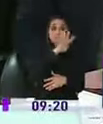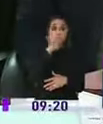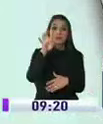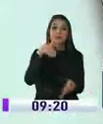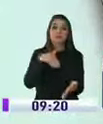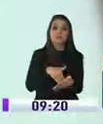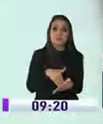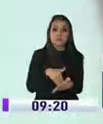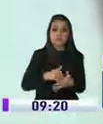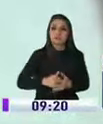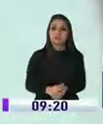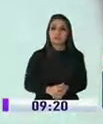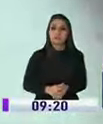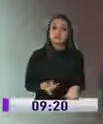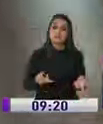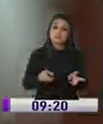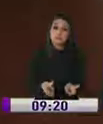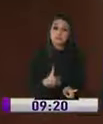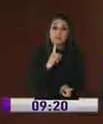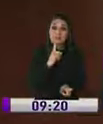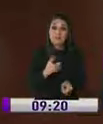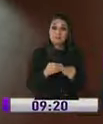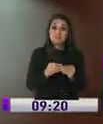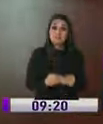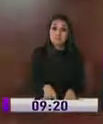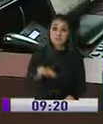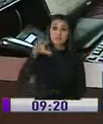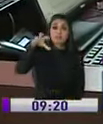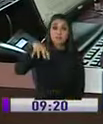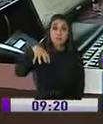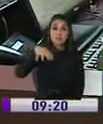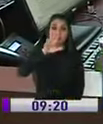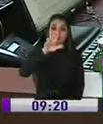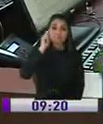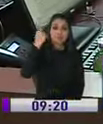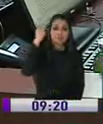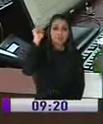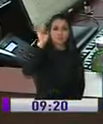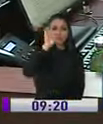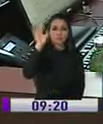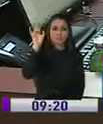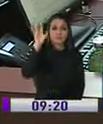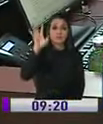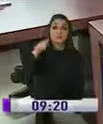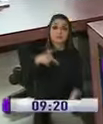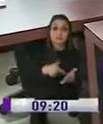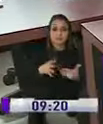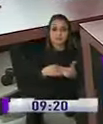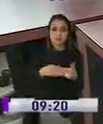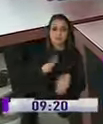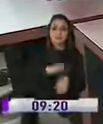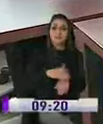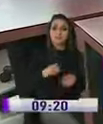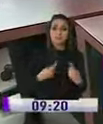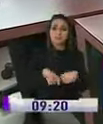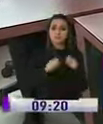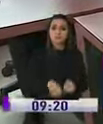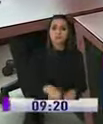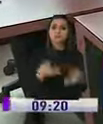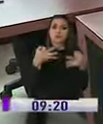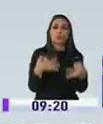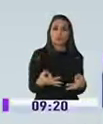3.400.000. Además, se mencionó un perjuicio al Estado ecuatoriano de 3.870.000 por incumplimiento,